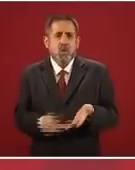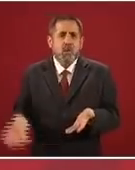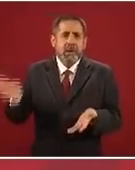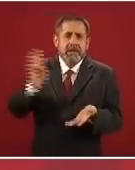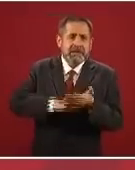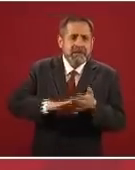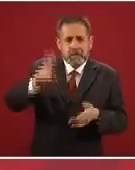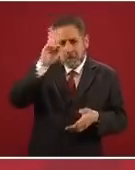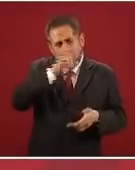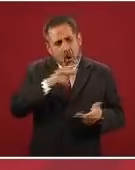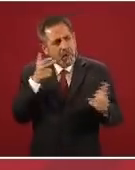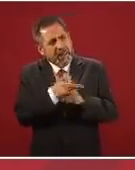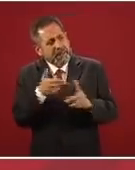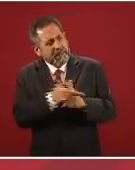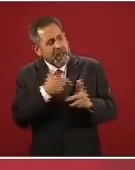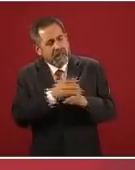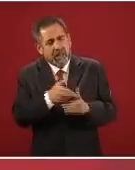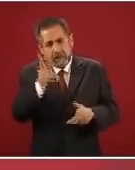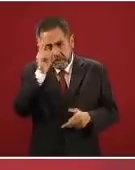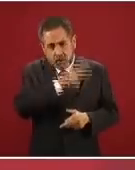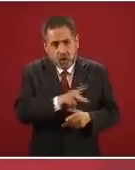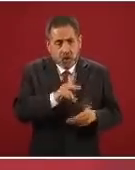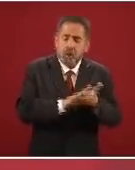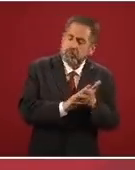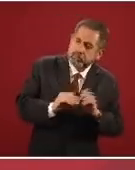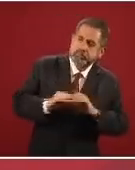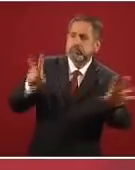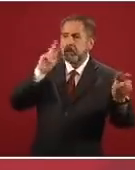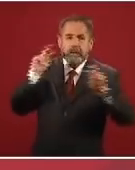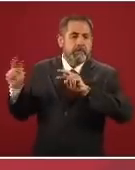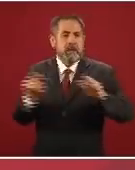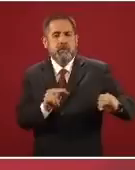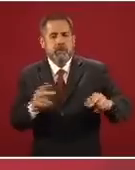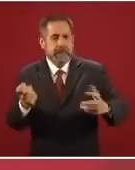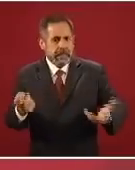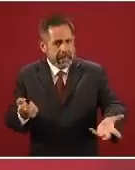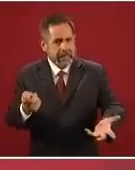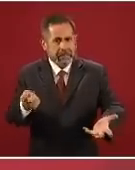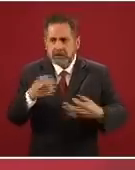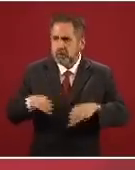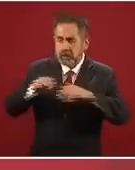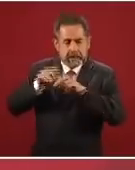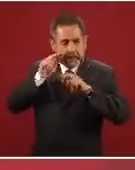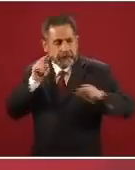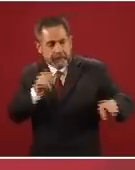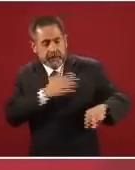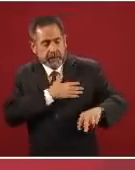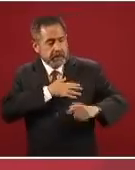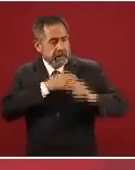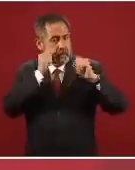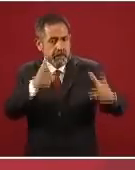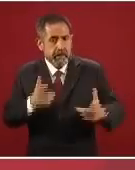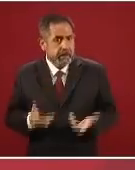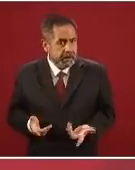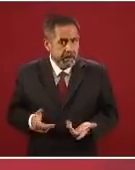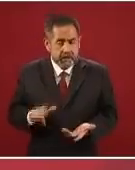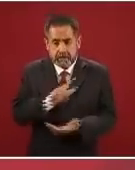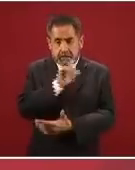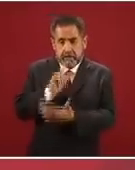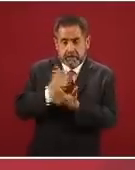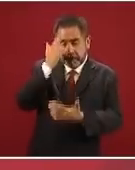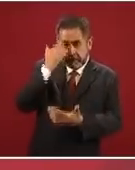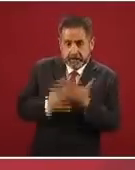otro. Eso es visibilizar. Y creo que todos tenemos la obligación de visibilizar. Los delitos tienen